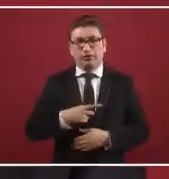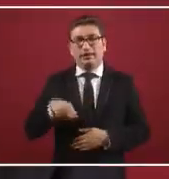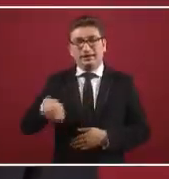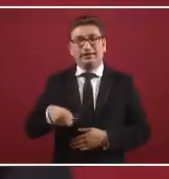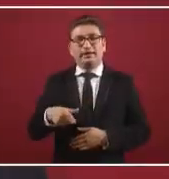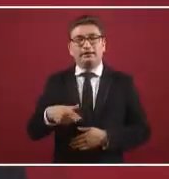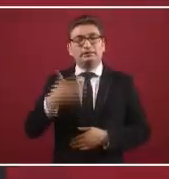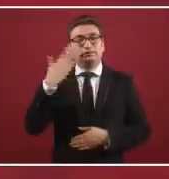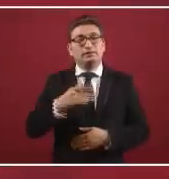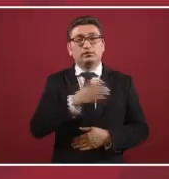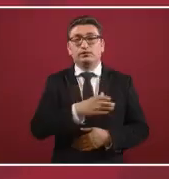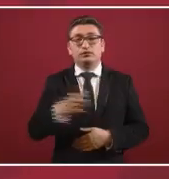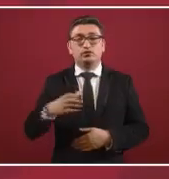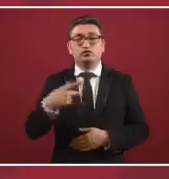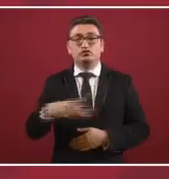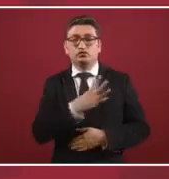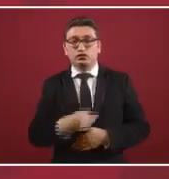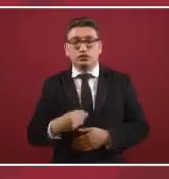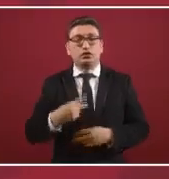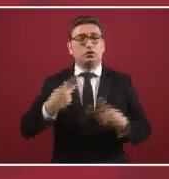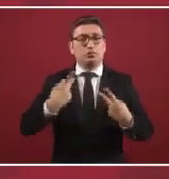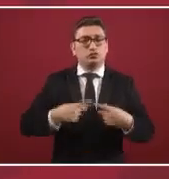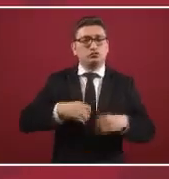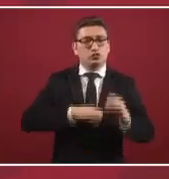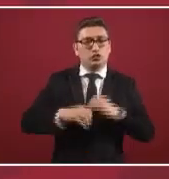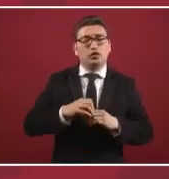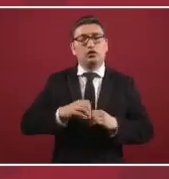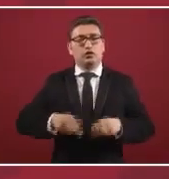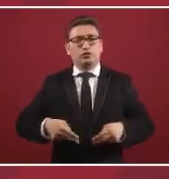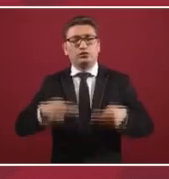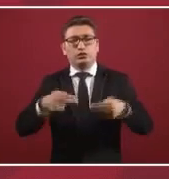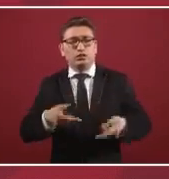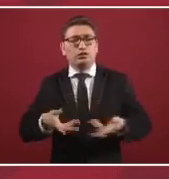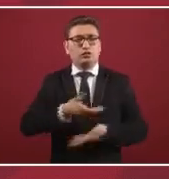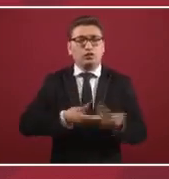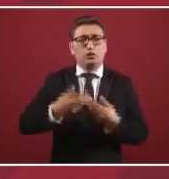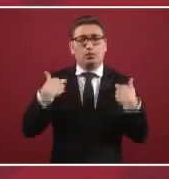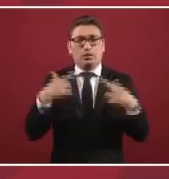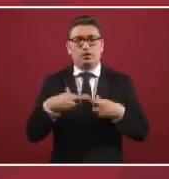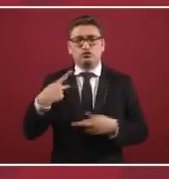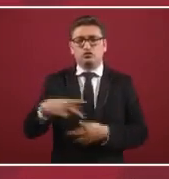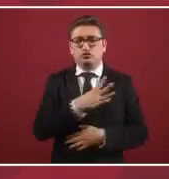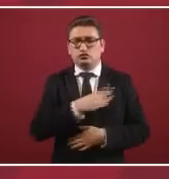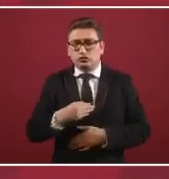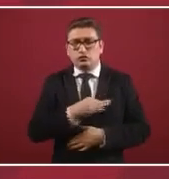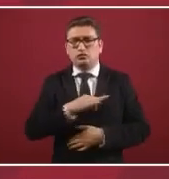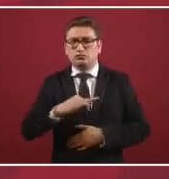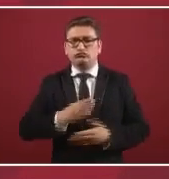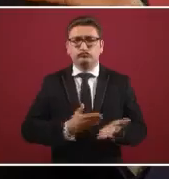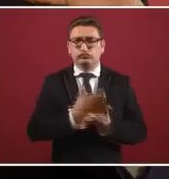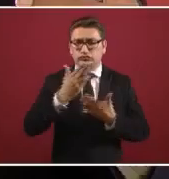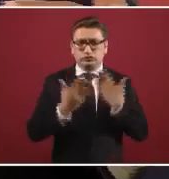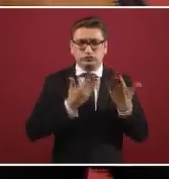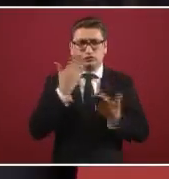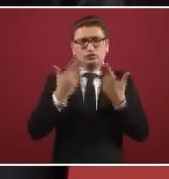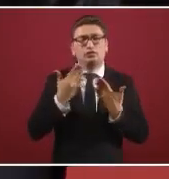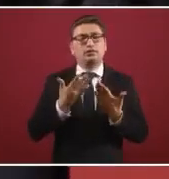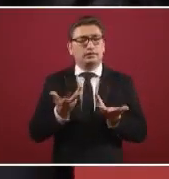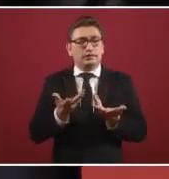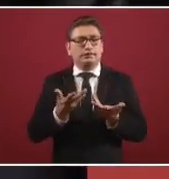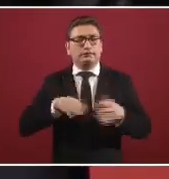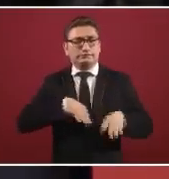hijo del campesino, el hijo del obrero, el hijo del comerciante, del maestro, pueda, con el trabajo y con el estudio,